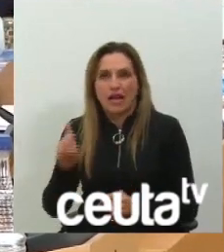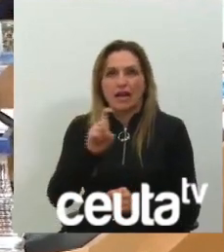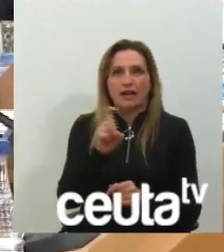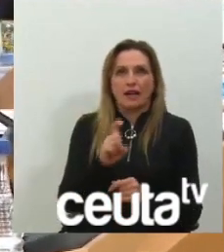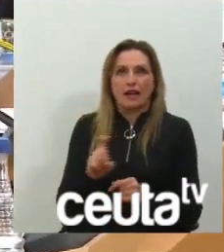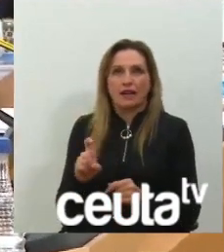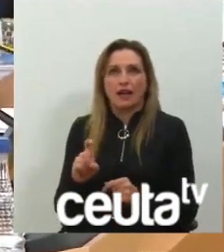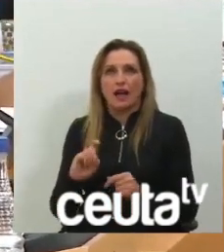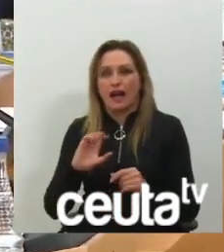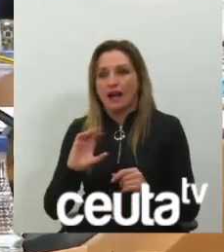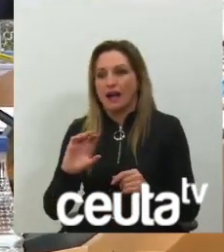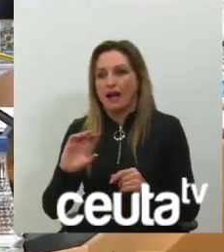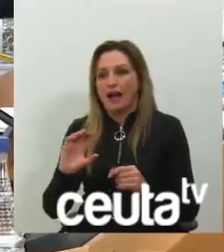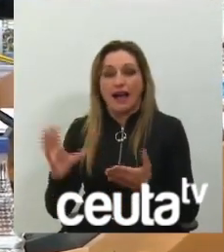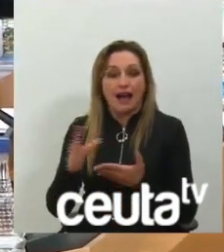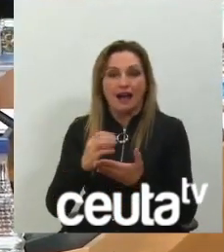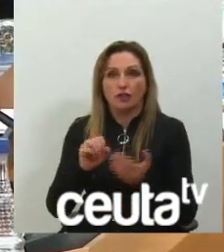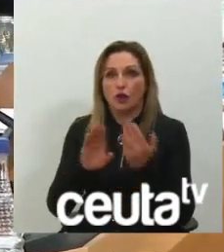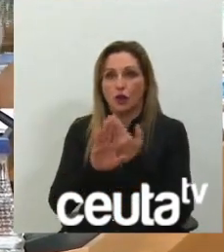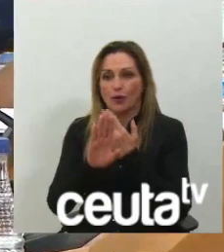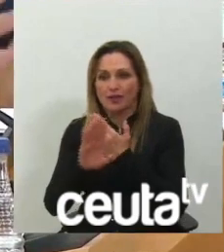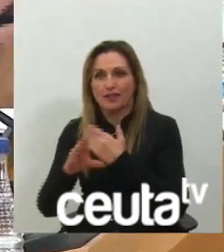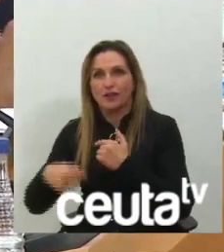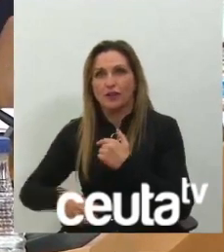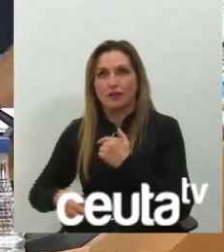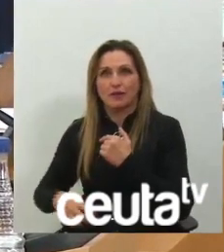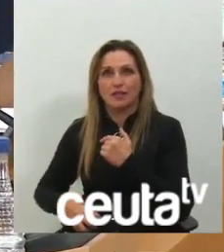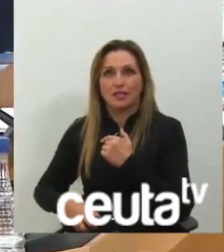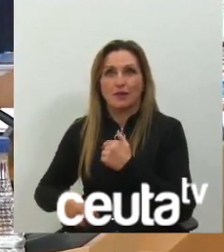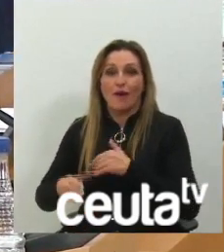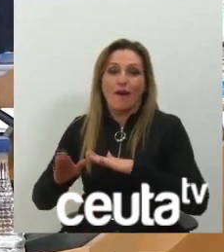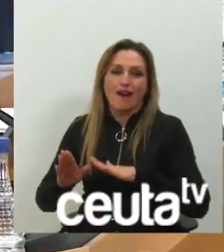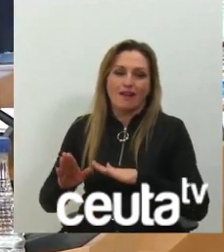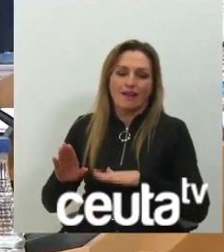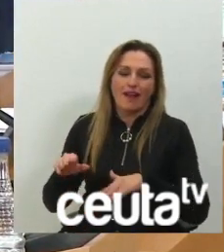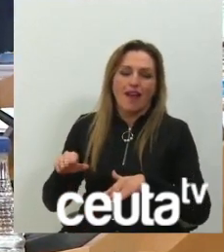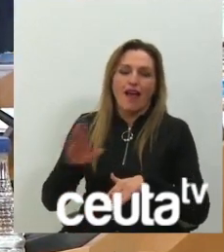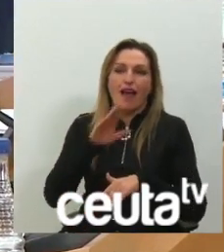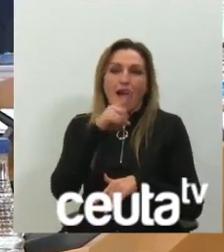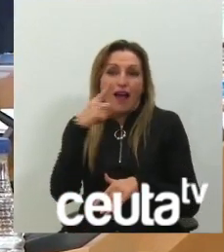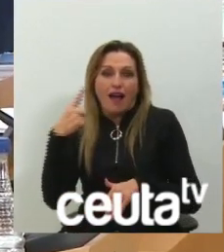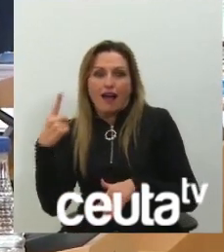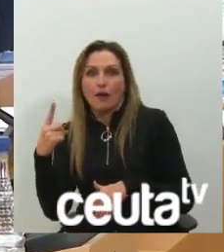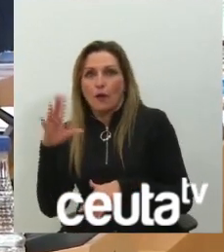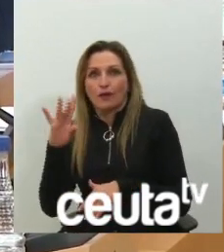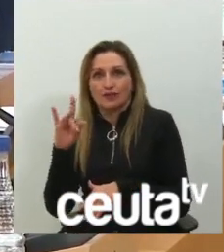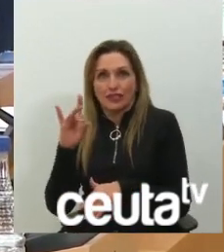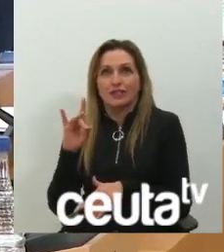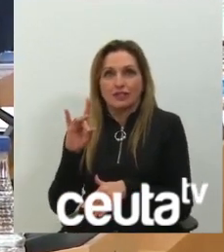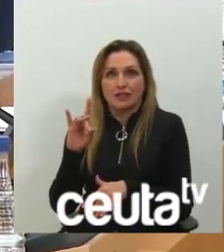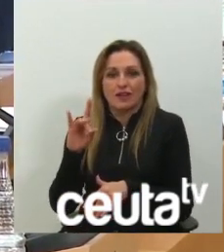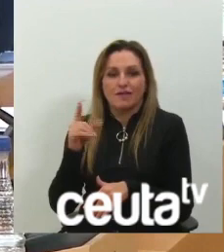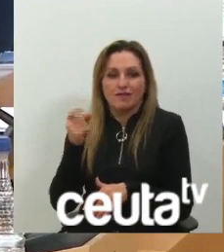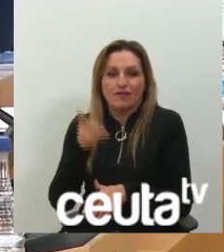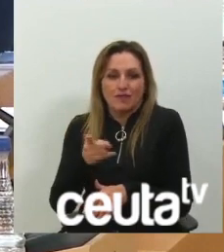pimienta a todos los vecinos de príncipes pues miren no pero algunos sí que se merece nacimiento al señor mostaza y si usted no lo quiere ver si usted prefiere